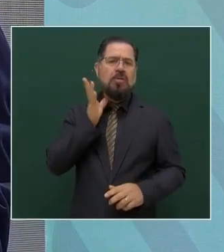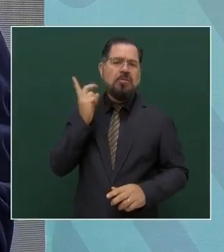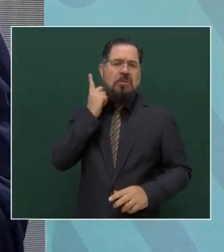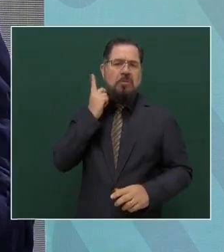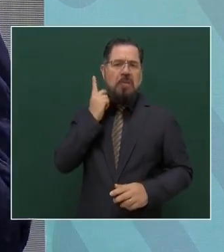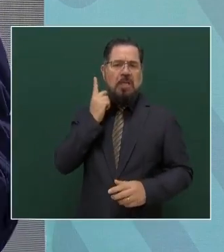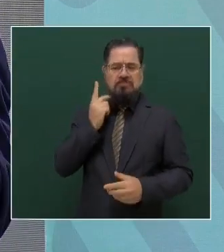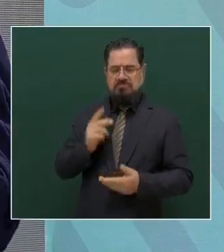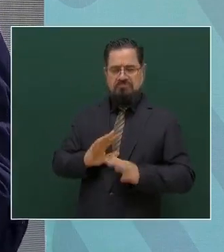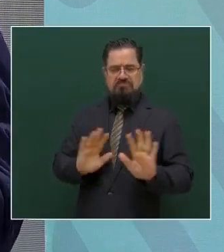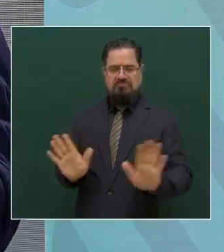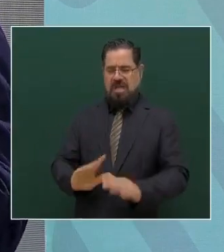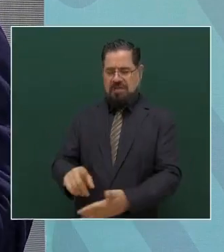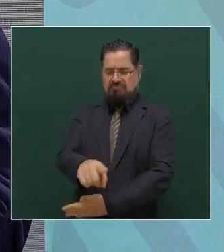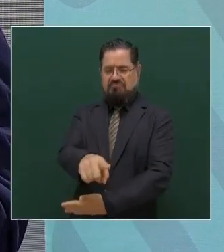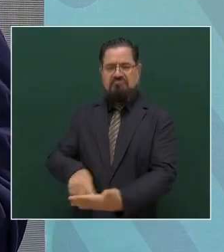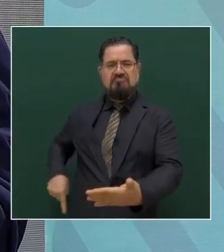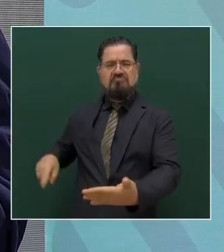y